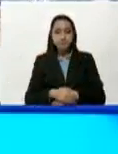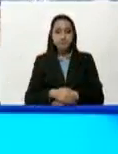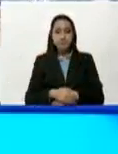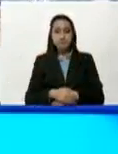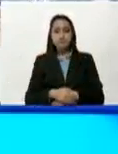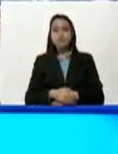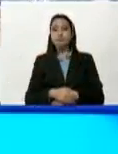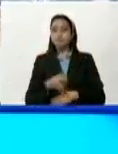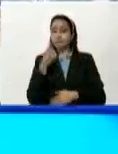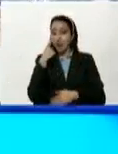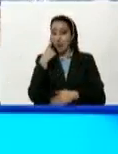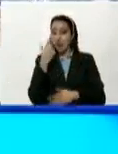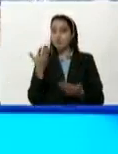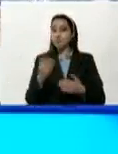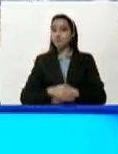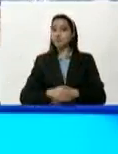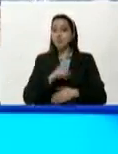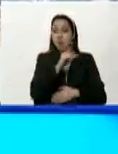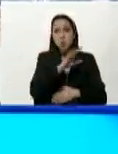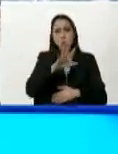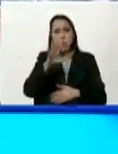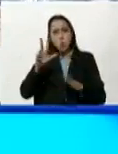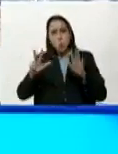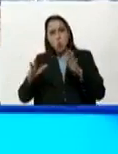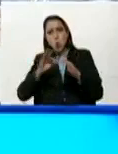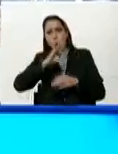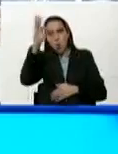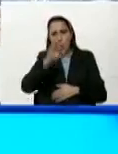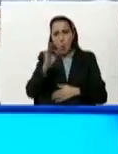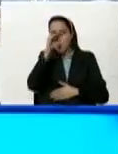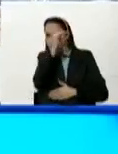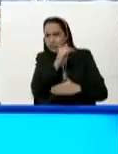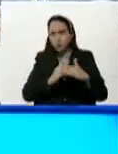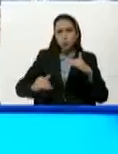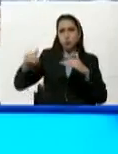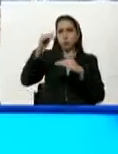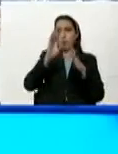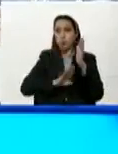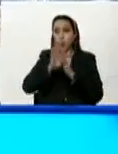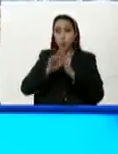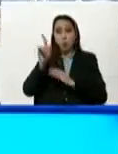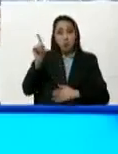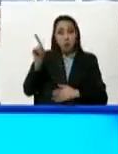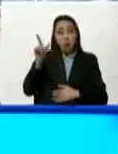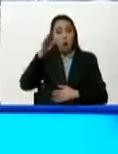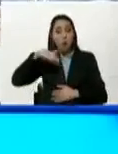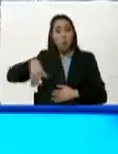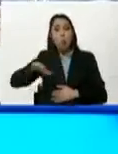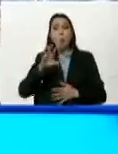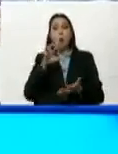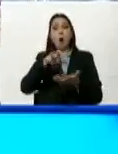y fíjense ustedes 158 por ciento de crecimiento productivo en el guárico